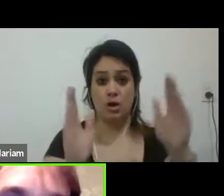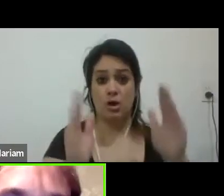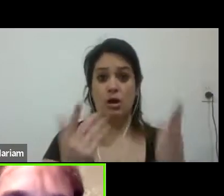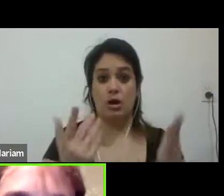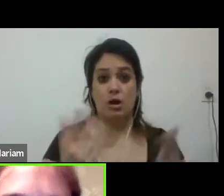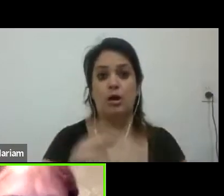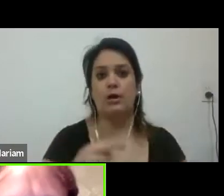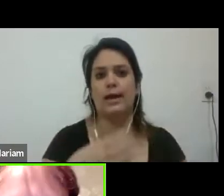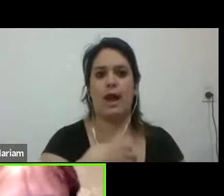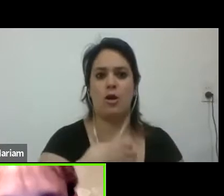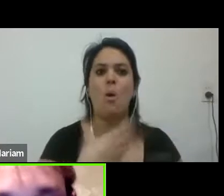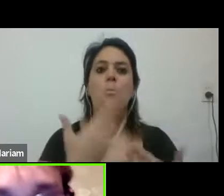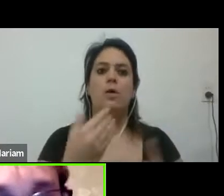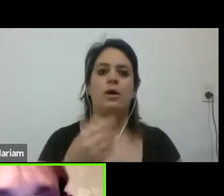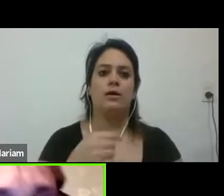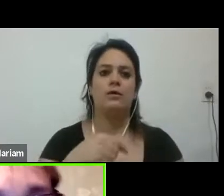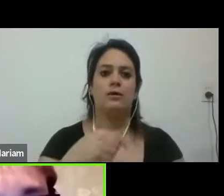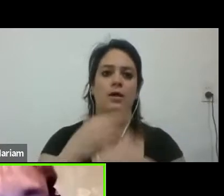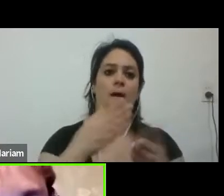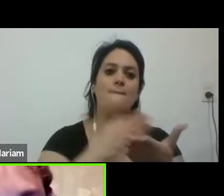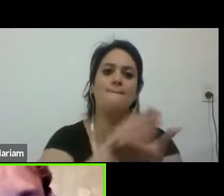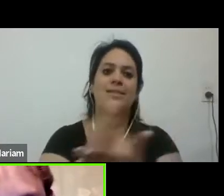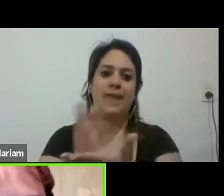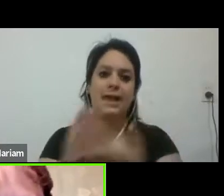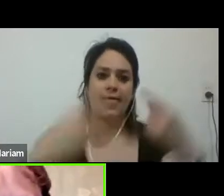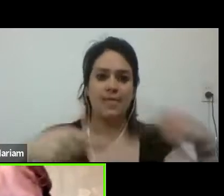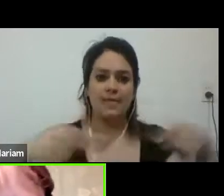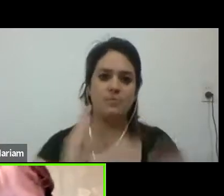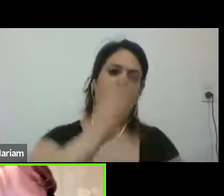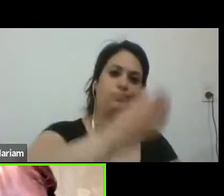sabe que se pueden colocar las diferentes materias de cursado